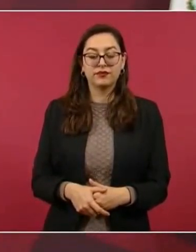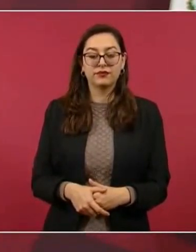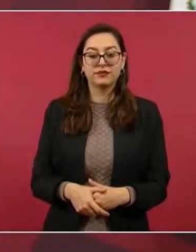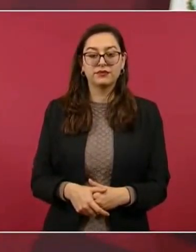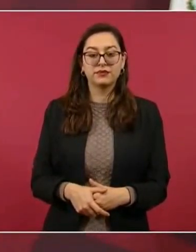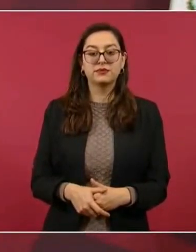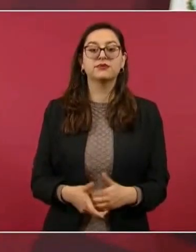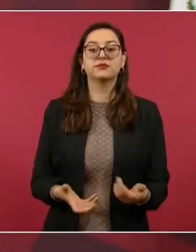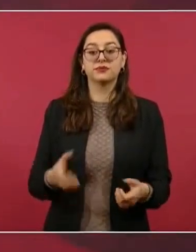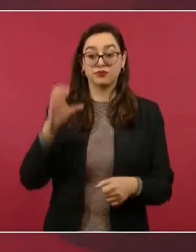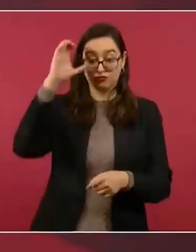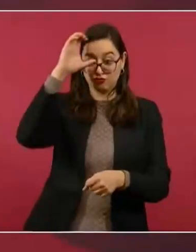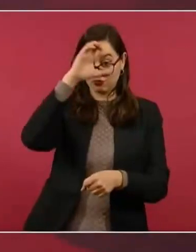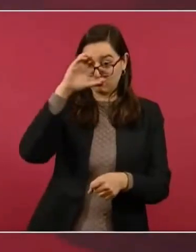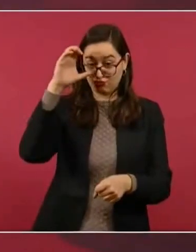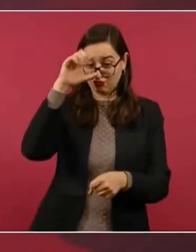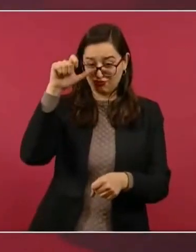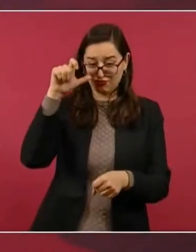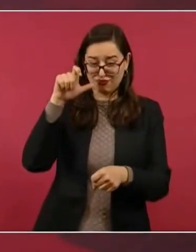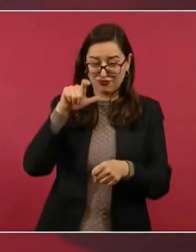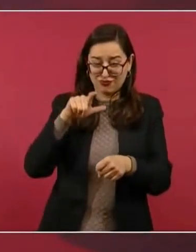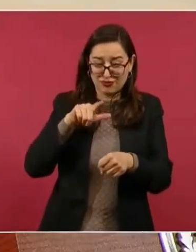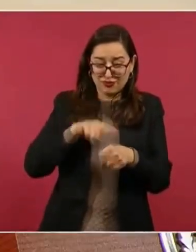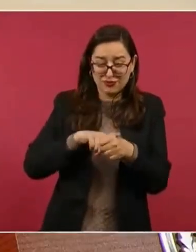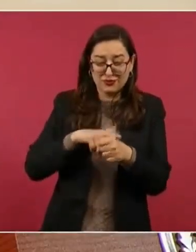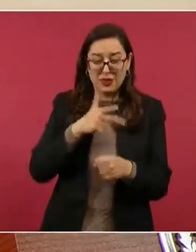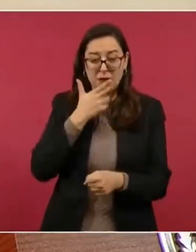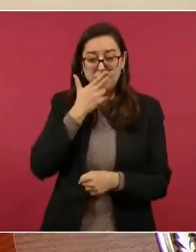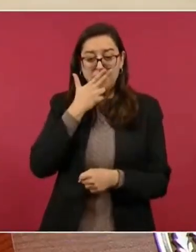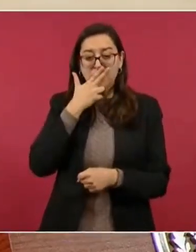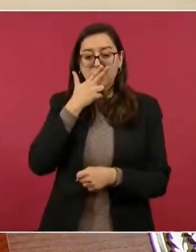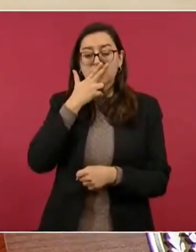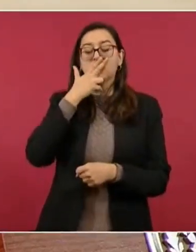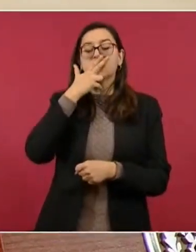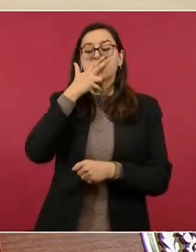o tenemos culturas de raíces profundas,